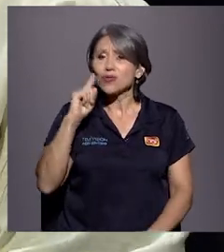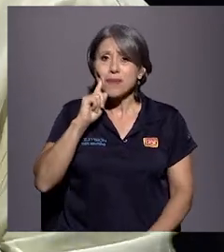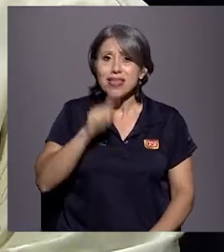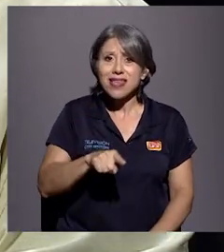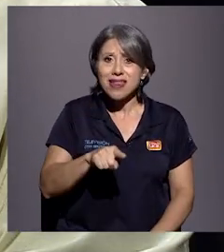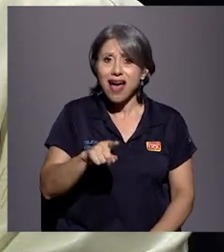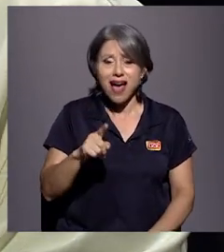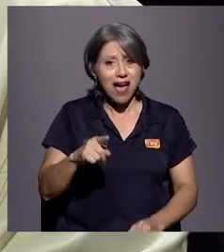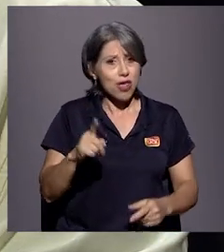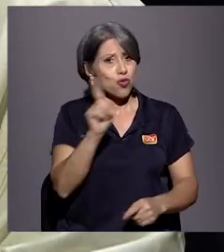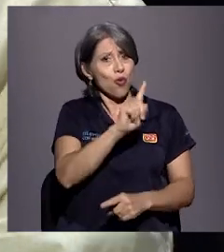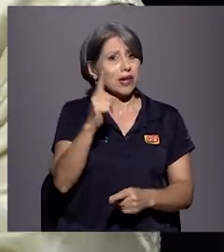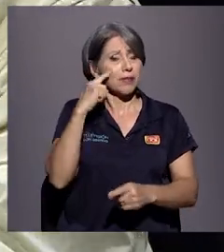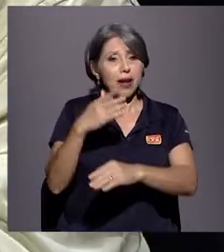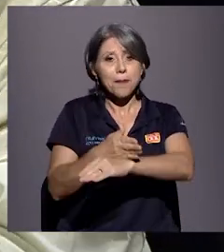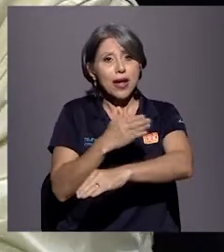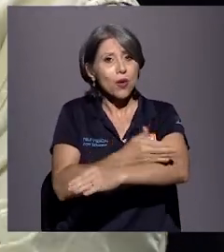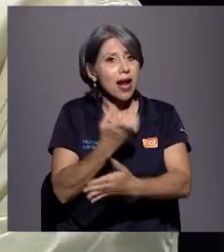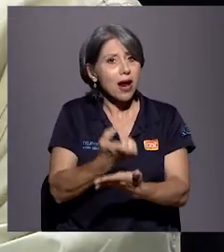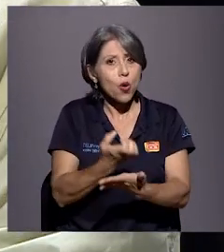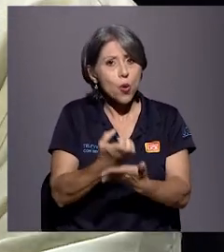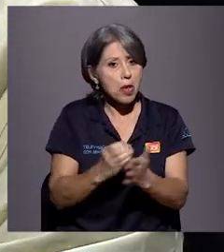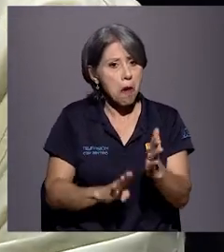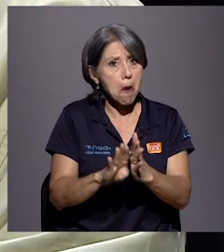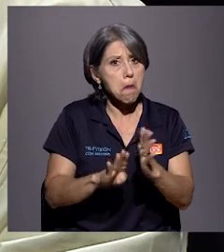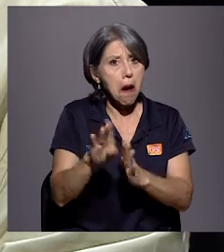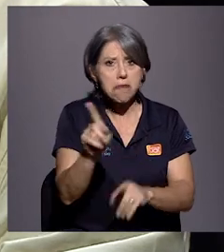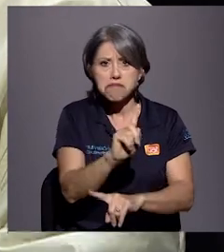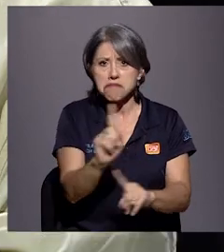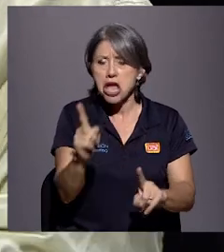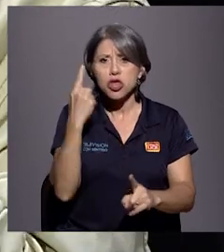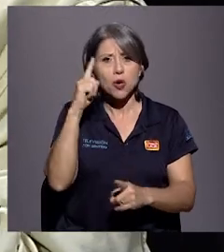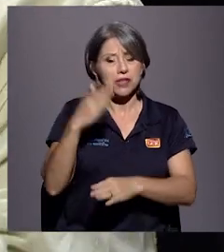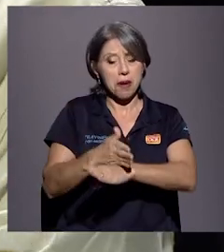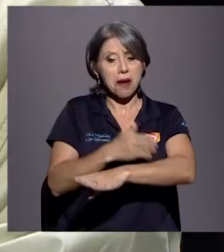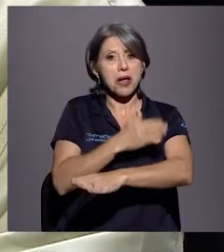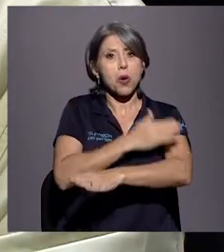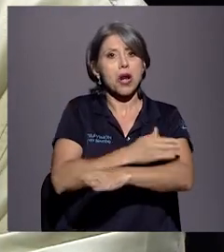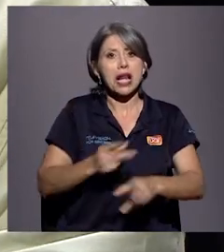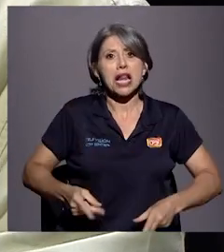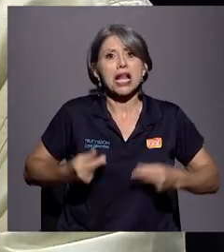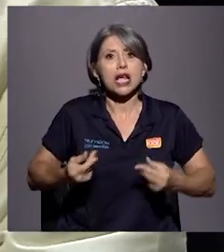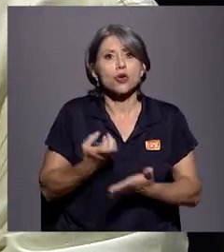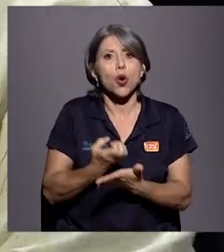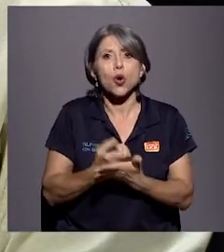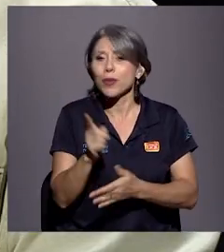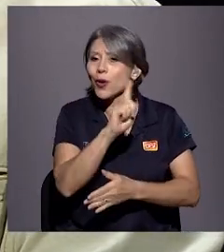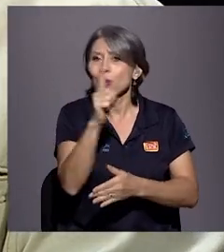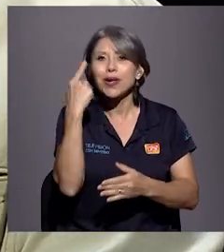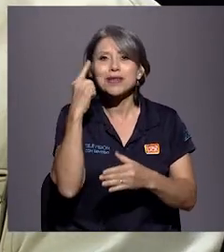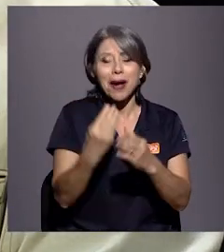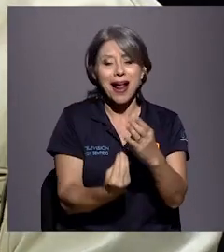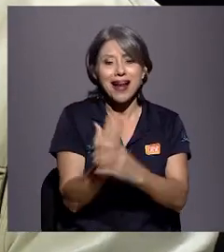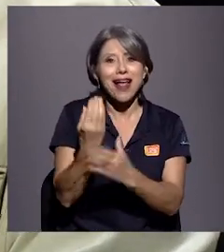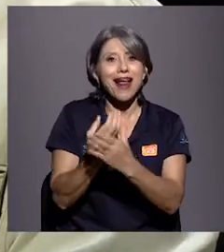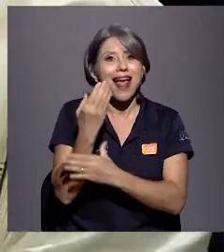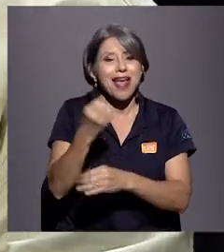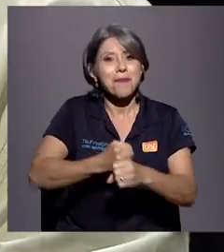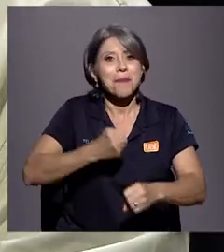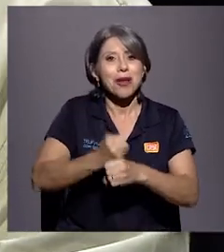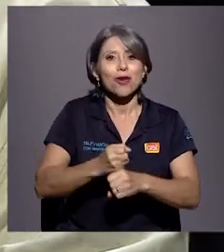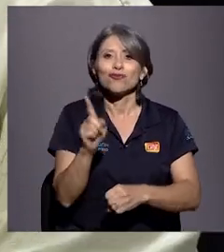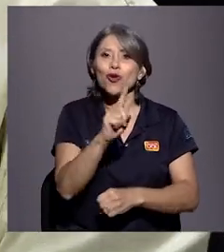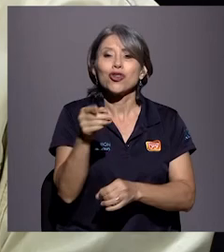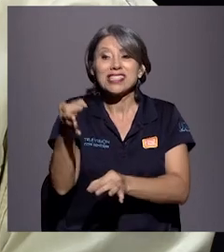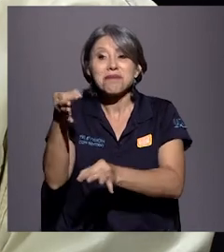para mejorar la economía, no es para mejorar el gasto económico, no es para crear empleo, es simplemente para transferir riqueza de